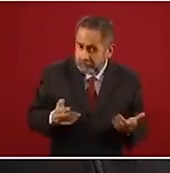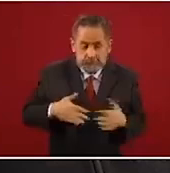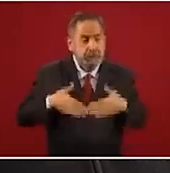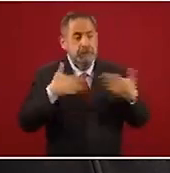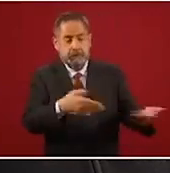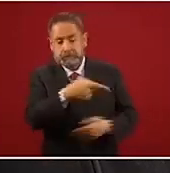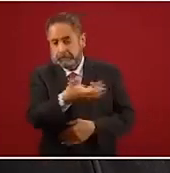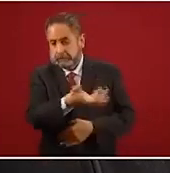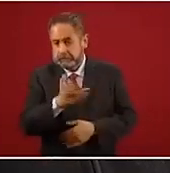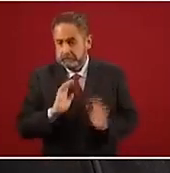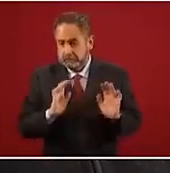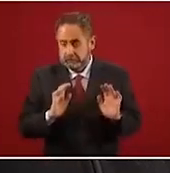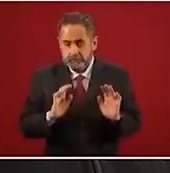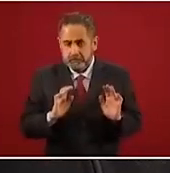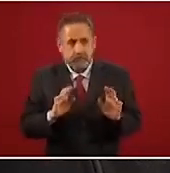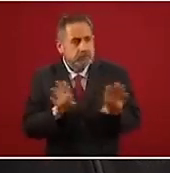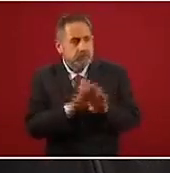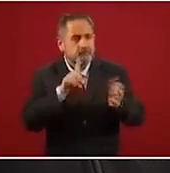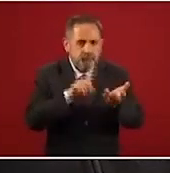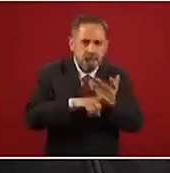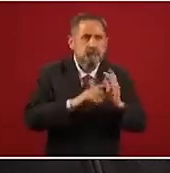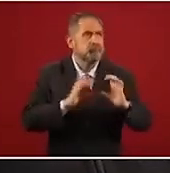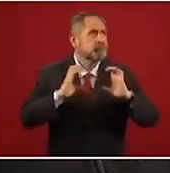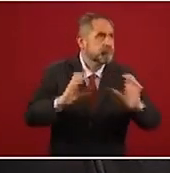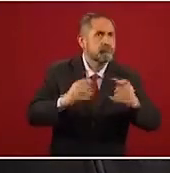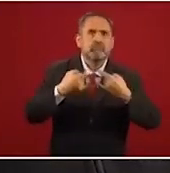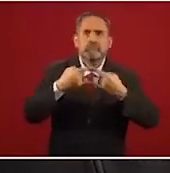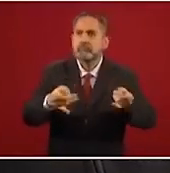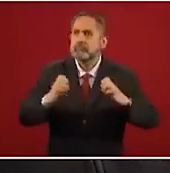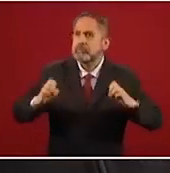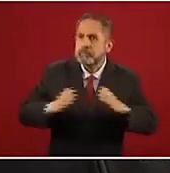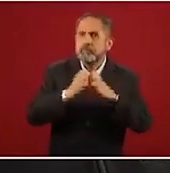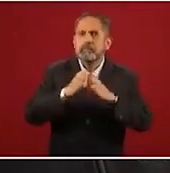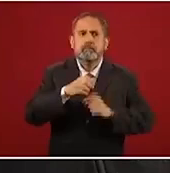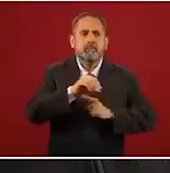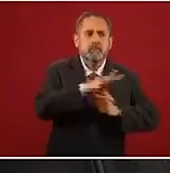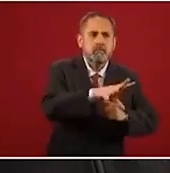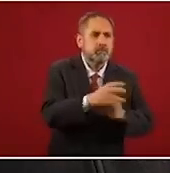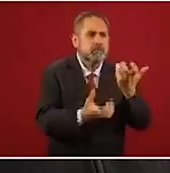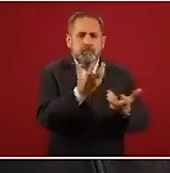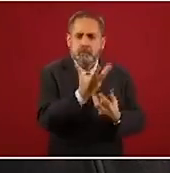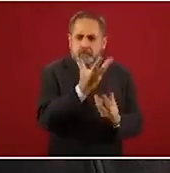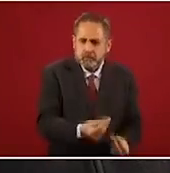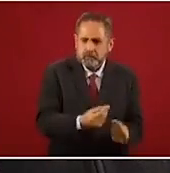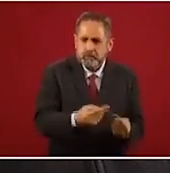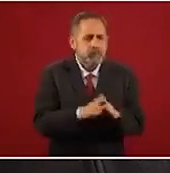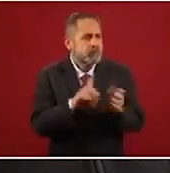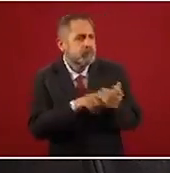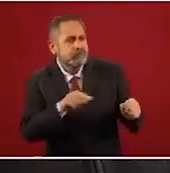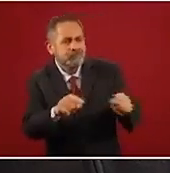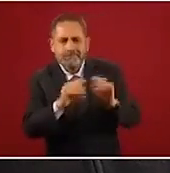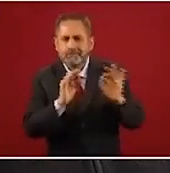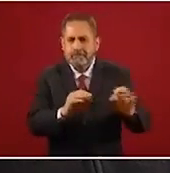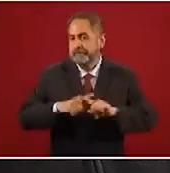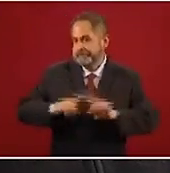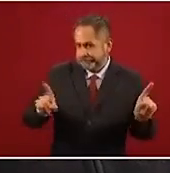confianza al establecimiento de que sí tiene las salidas de emergencia, que tiene los extintores, que tiene el programa de protección civil? Porque una cosa es